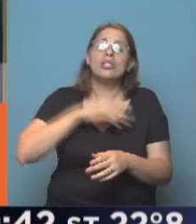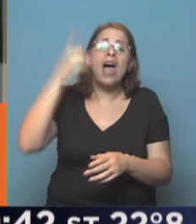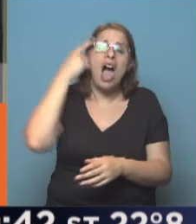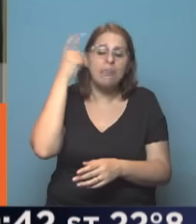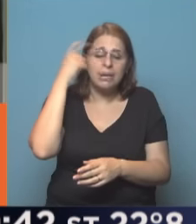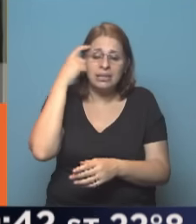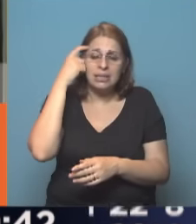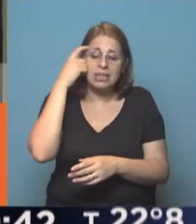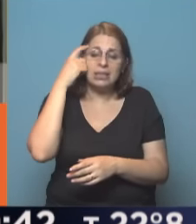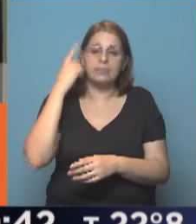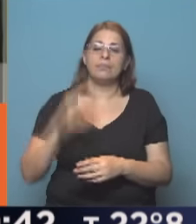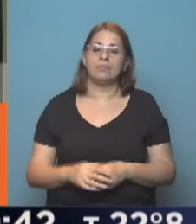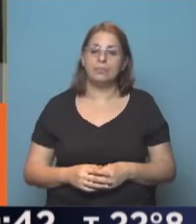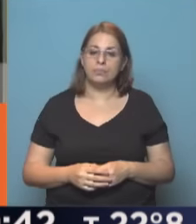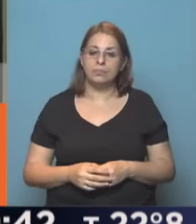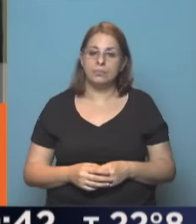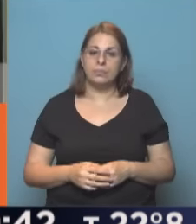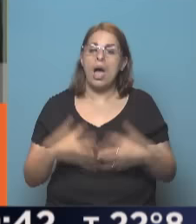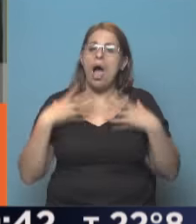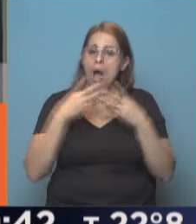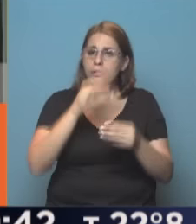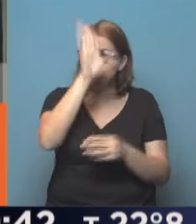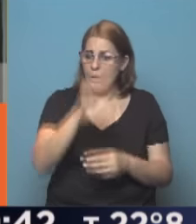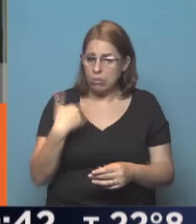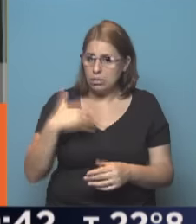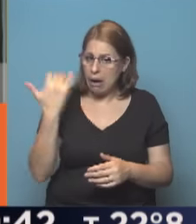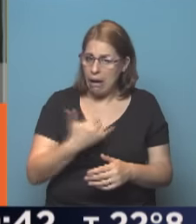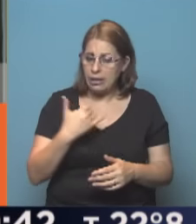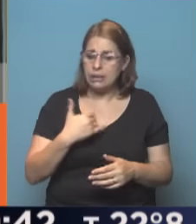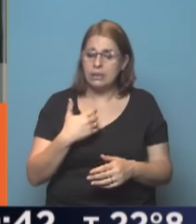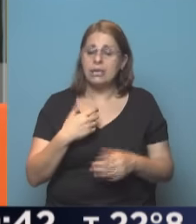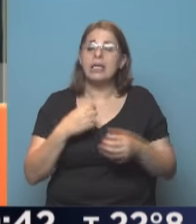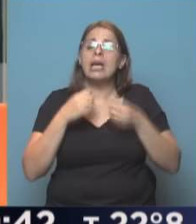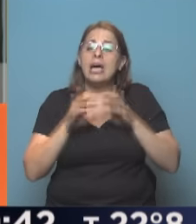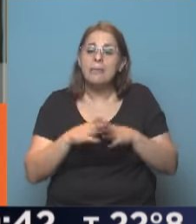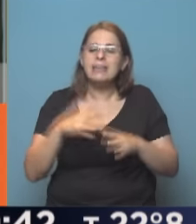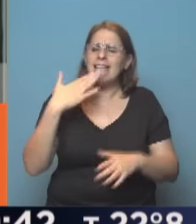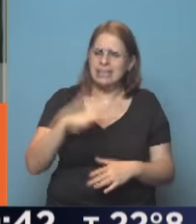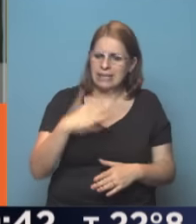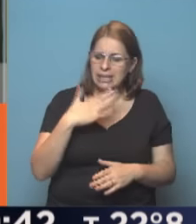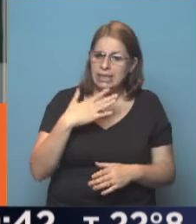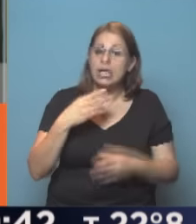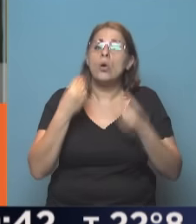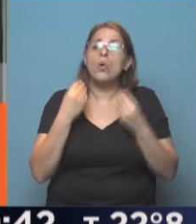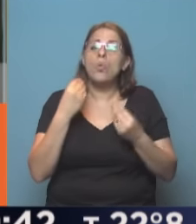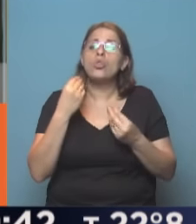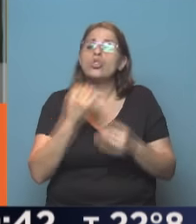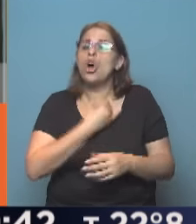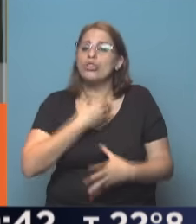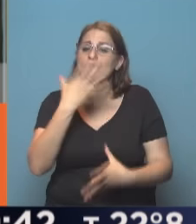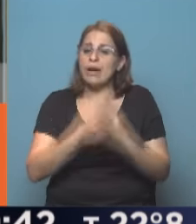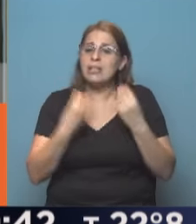tuvo un gran apoyo en todo el país, un camino de empezar a entender qué es lo que estamos haciendo mal para